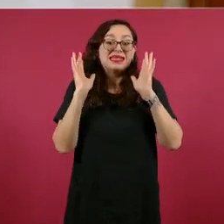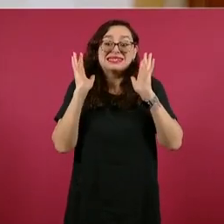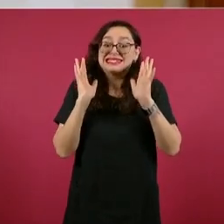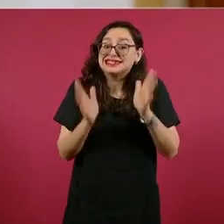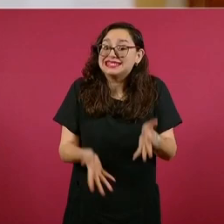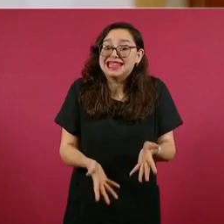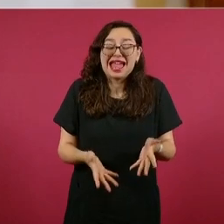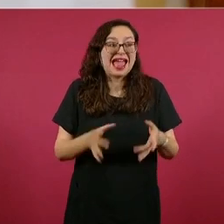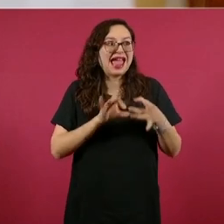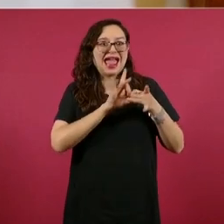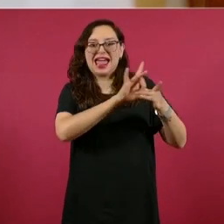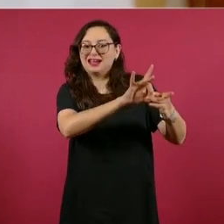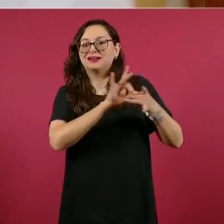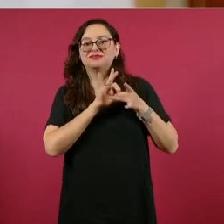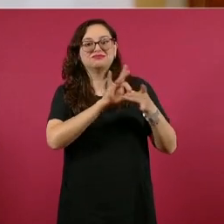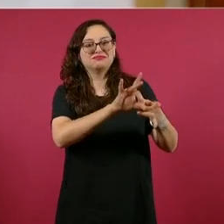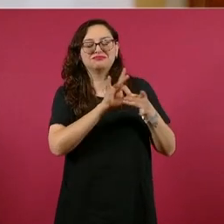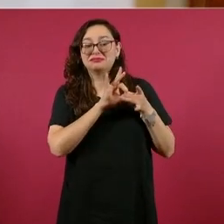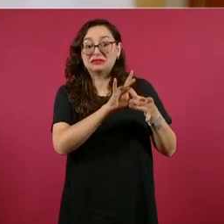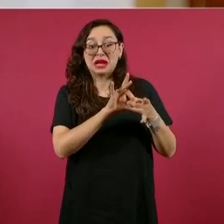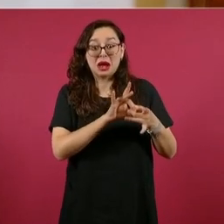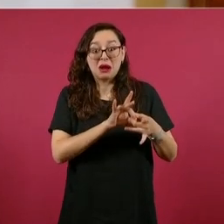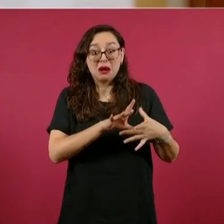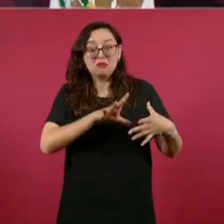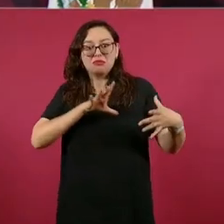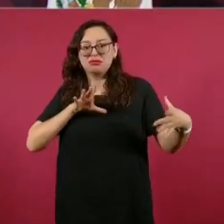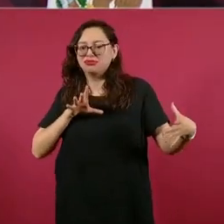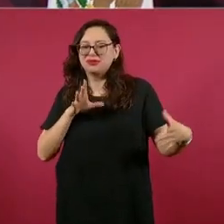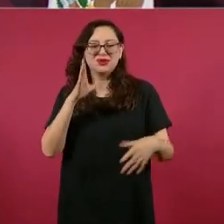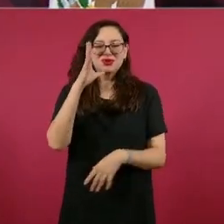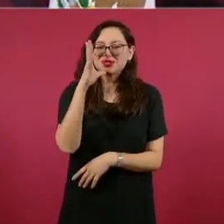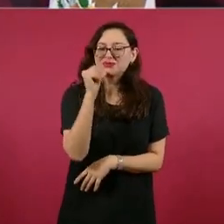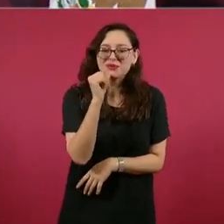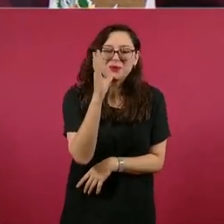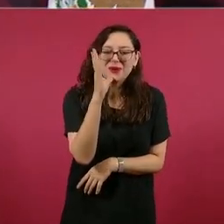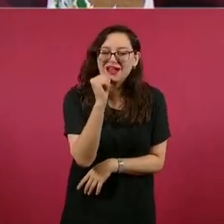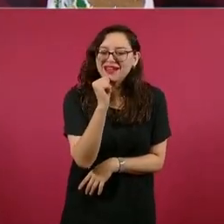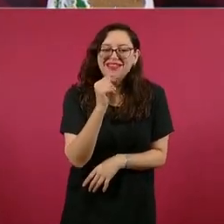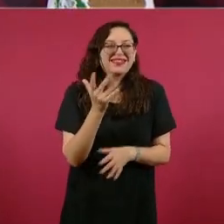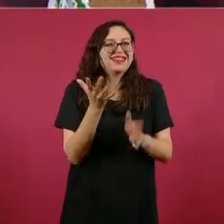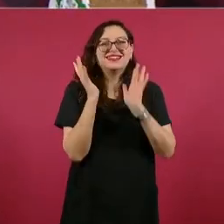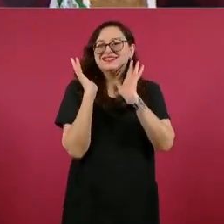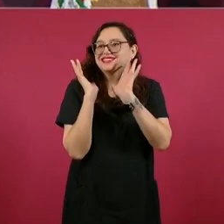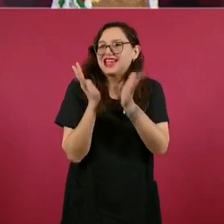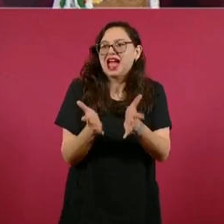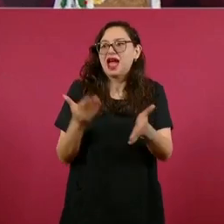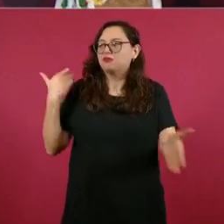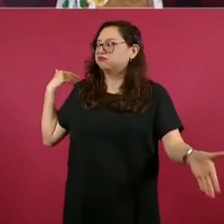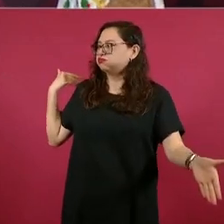estructural, que es lo que deben de entender